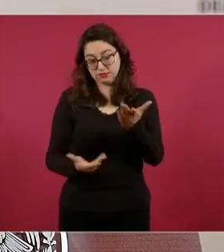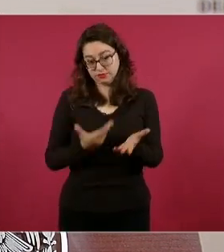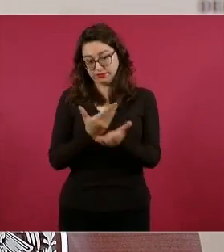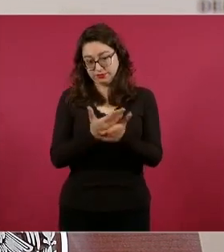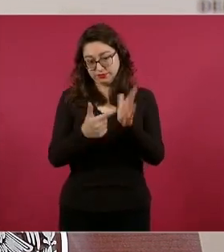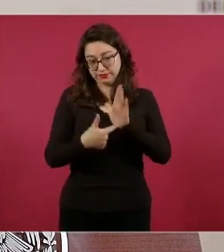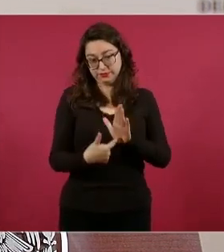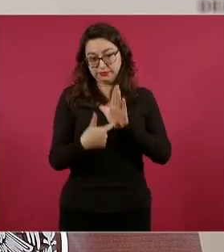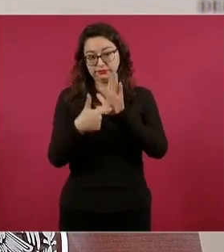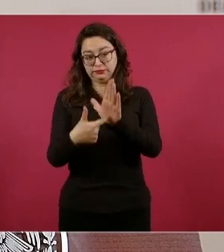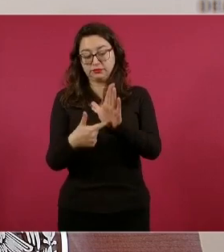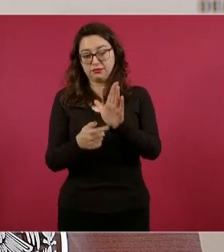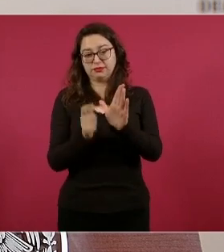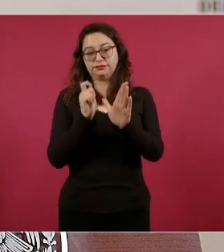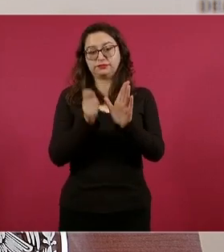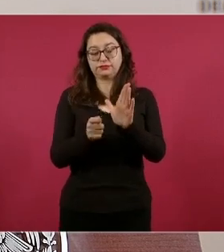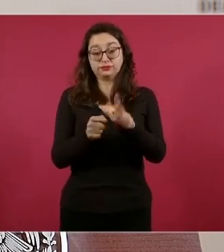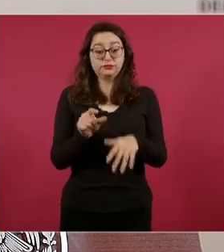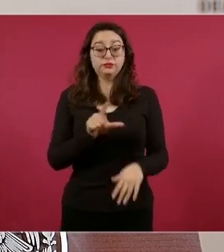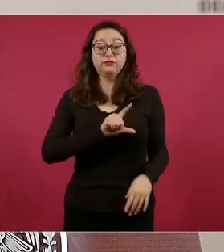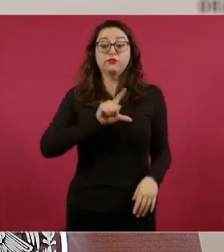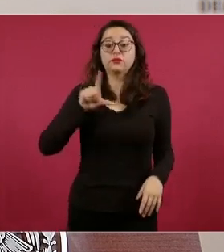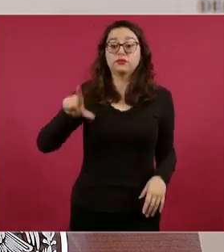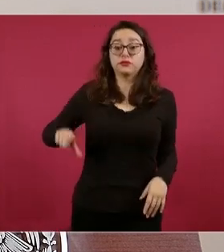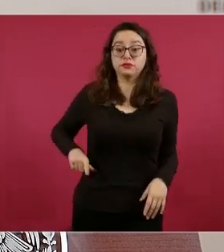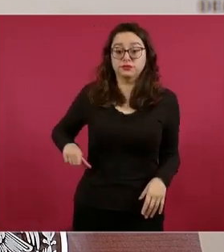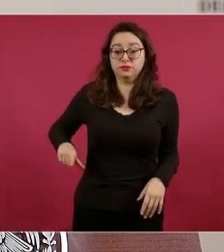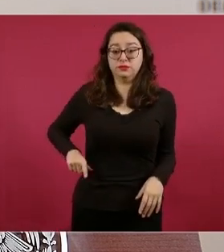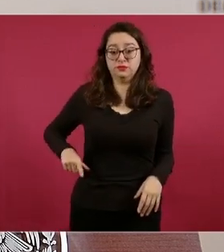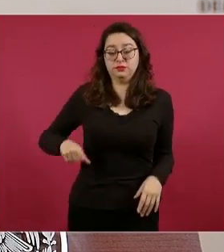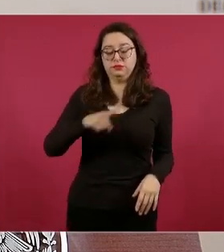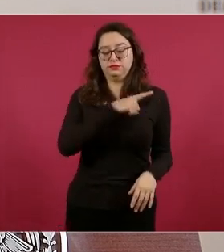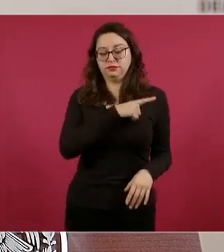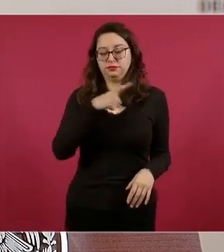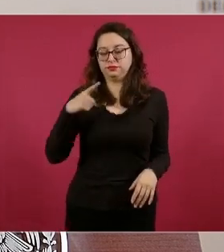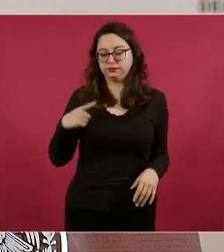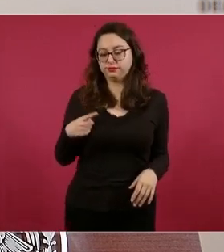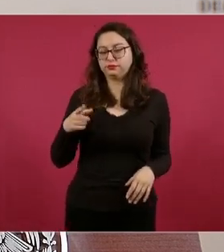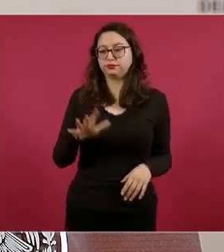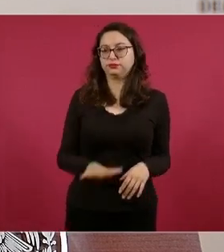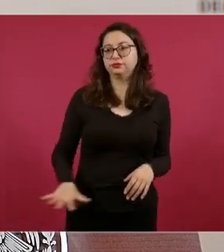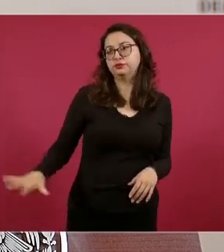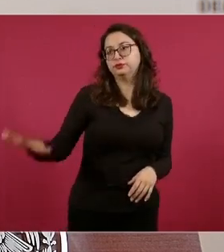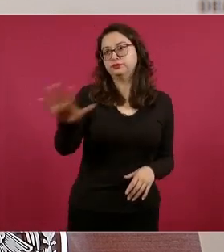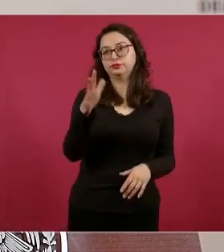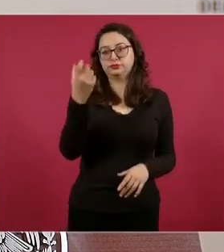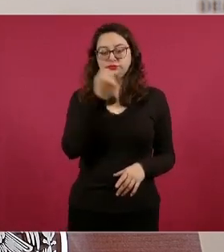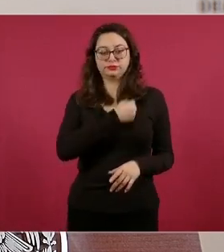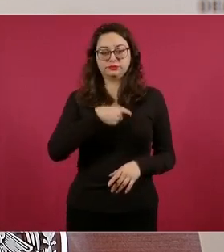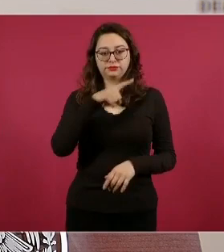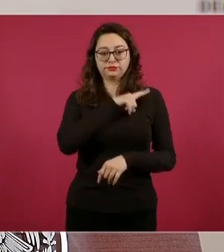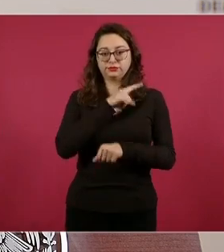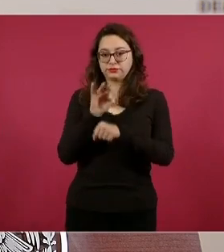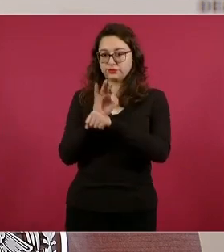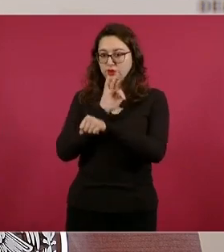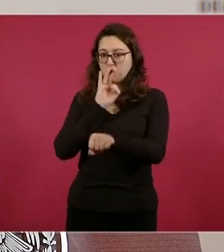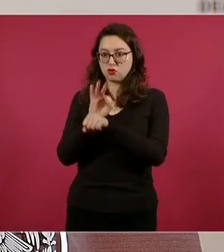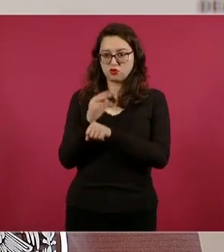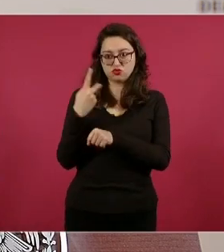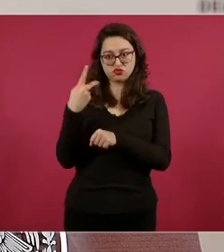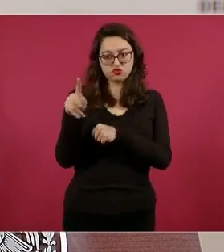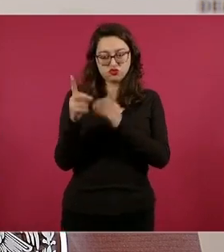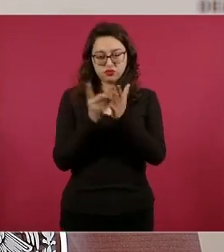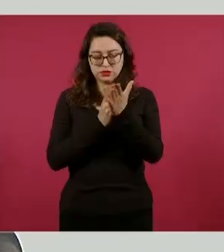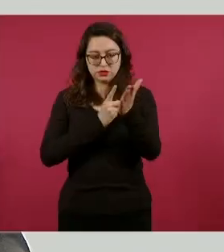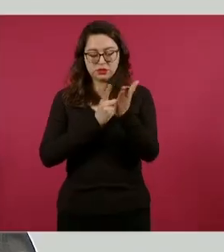objeto garantizar por parte del Estado mexicano el cumplimiento efectivo del derecho a la salud, por lo cual el Ejecutivo ha tenido a